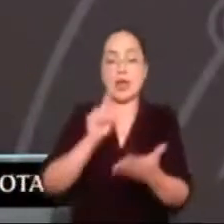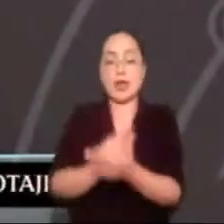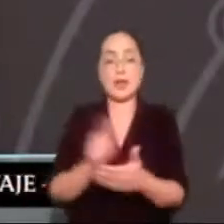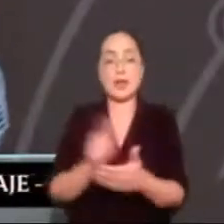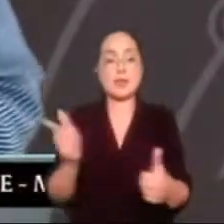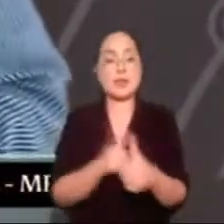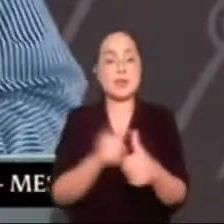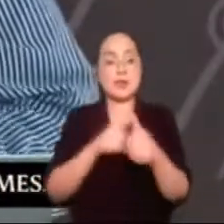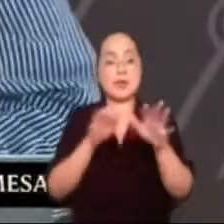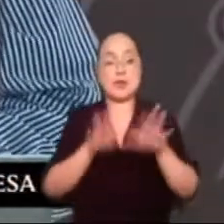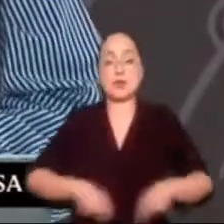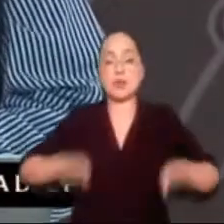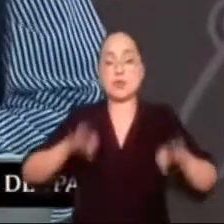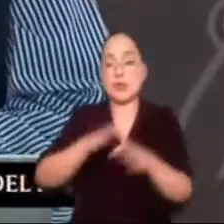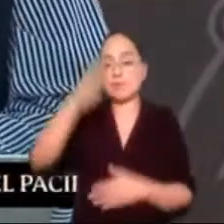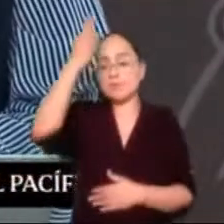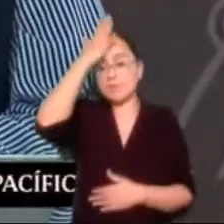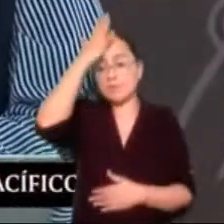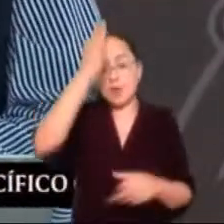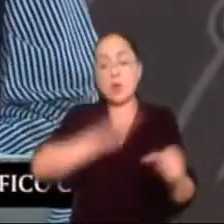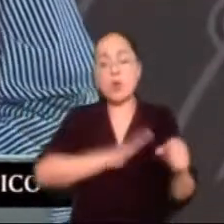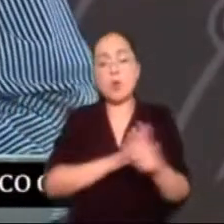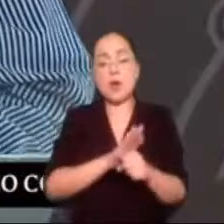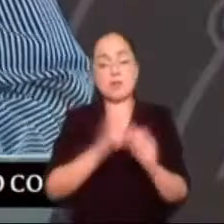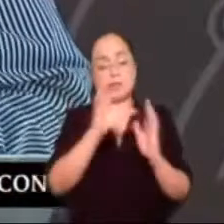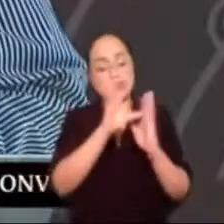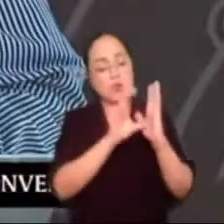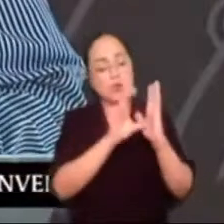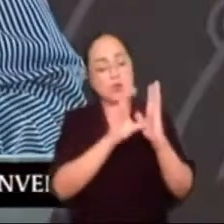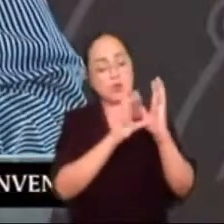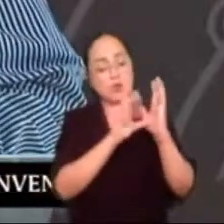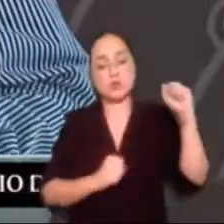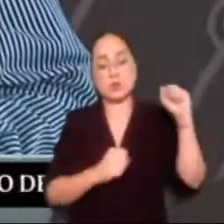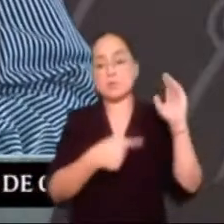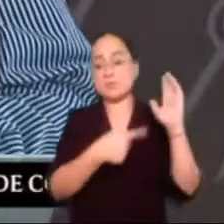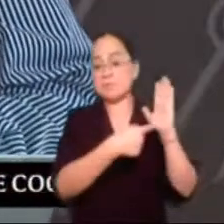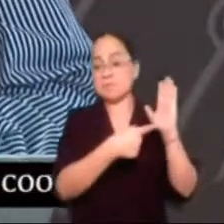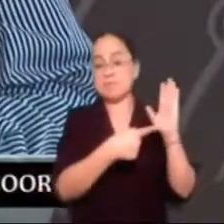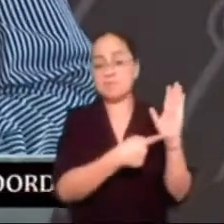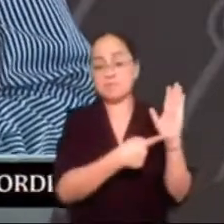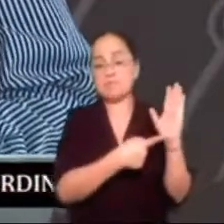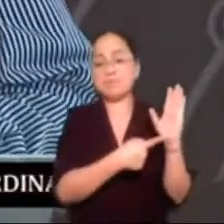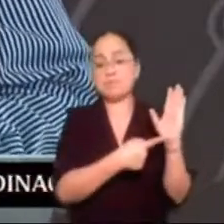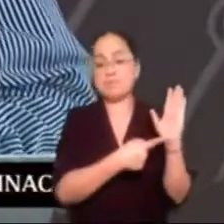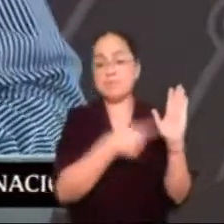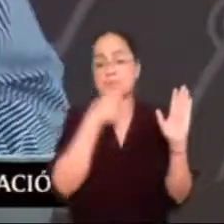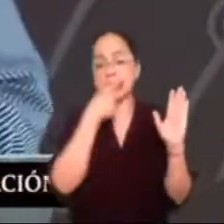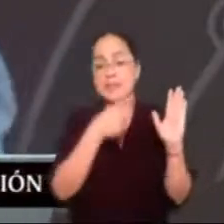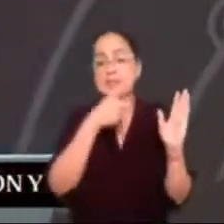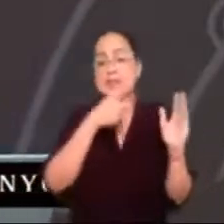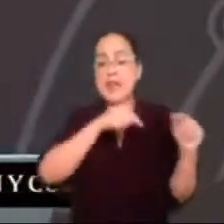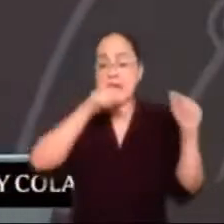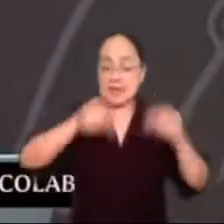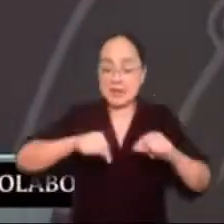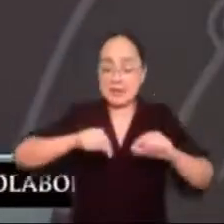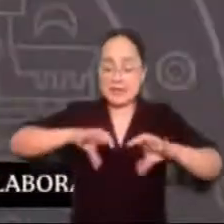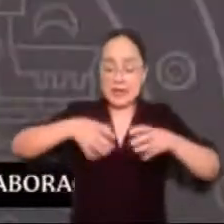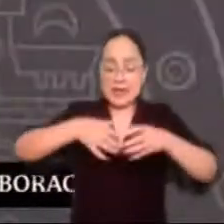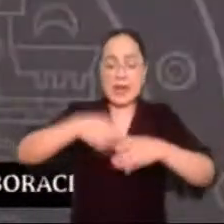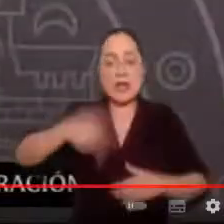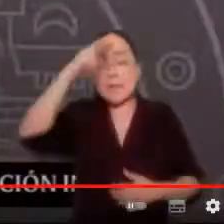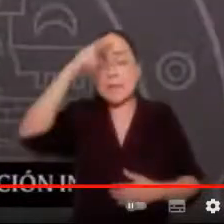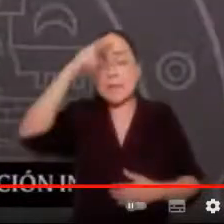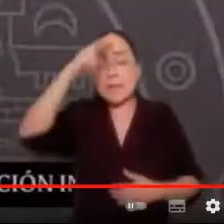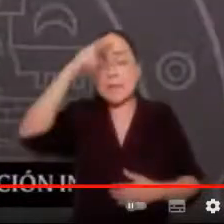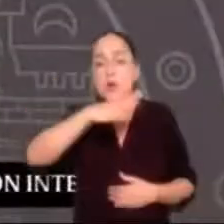Constitución. La Constitución dice que hay un órgano en este mundo mexicano que se encarga